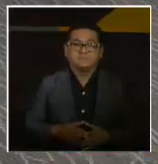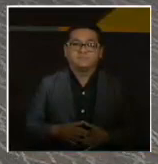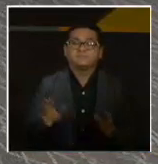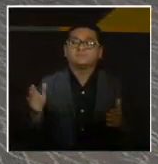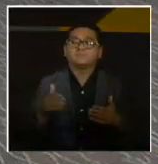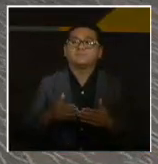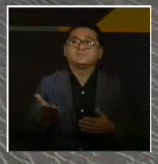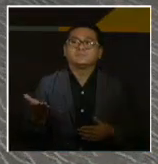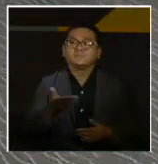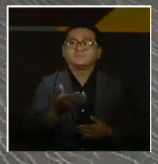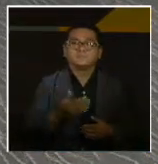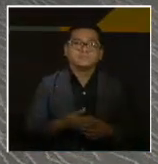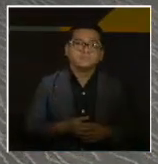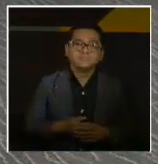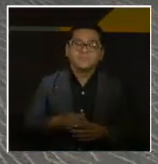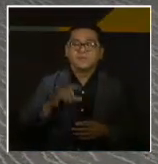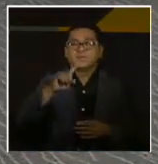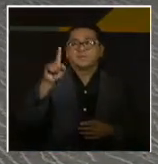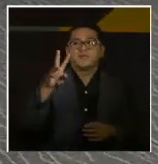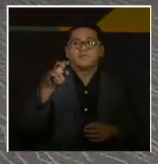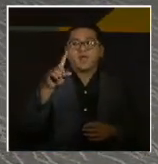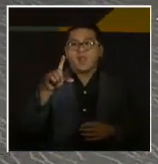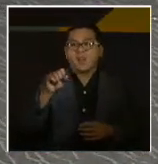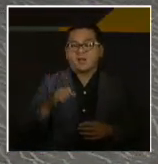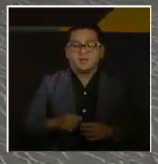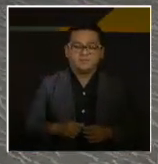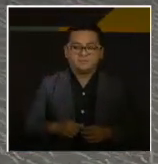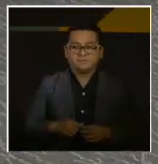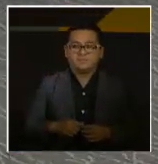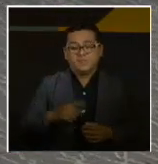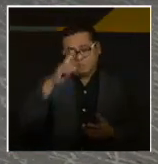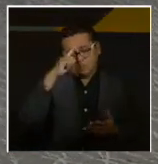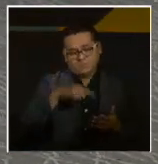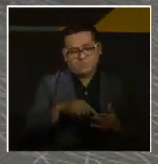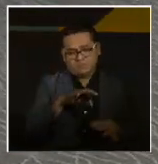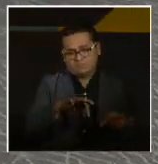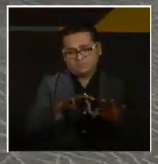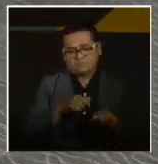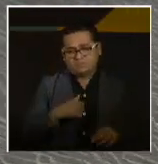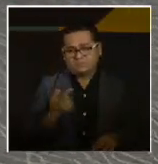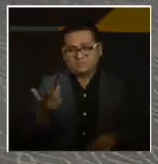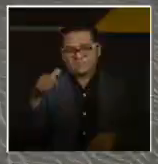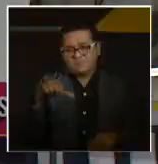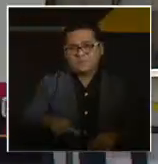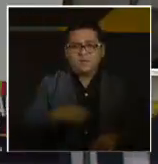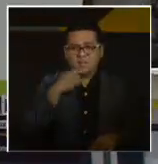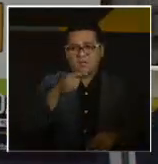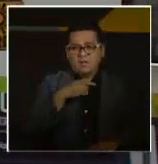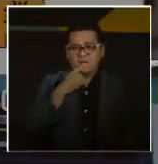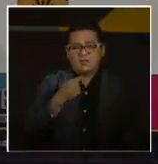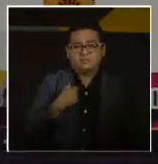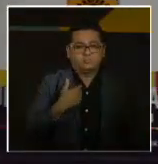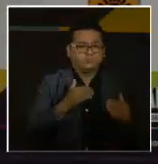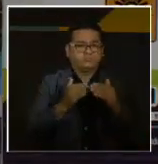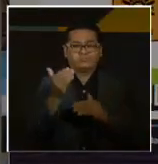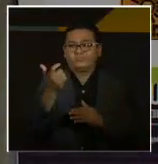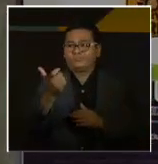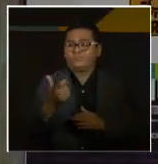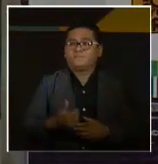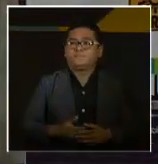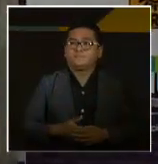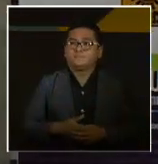Cerramos con usted, candidato Jorge Zavala. Adelante. Yo creo que es importante considerar acá que cuando hablamos de crecimiento